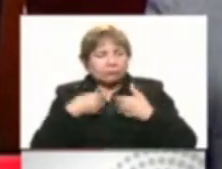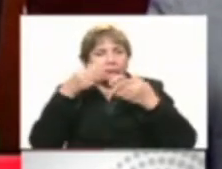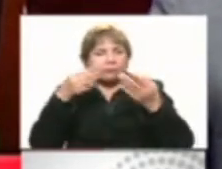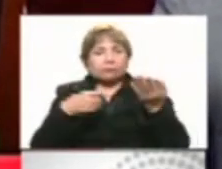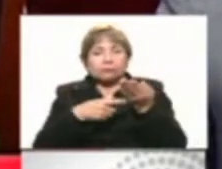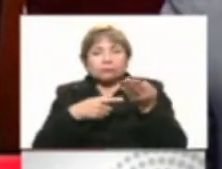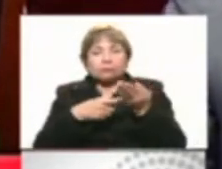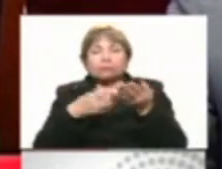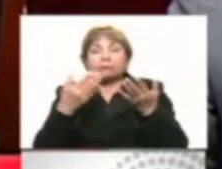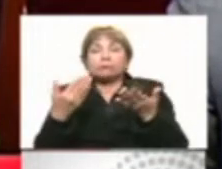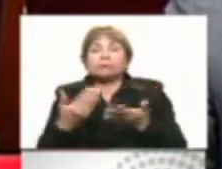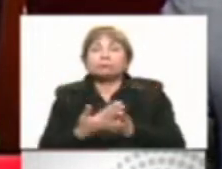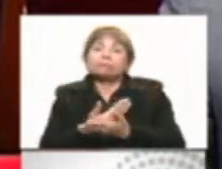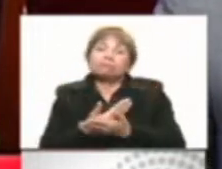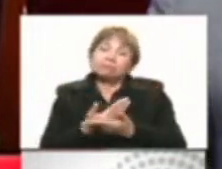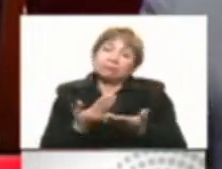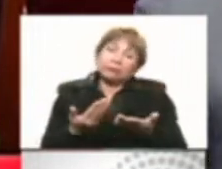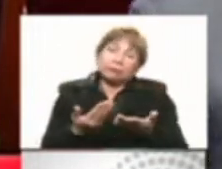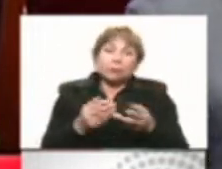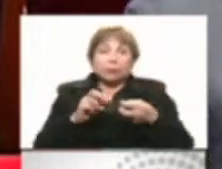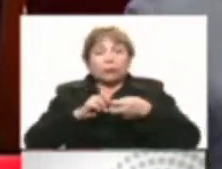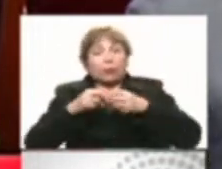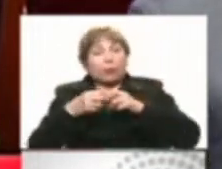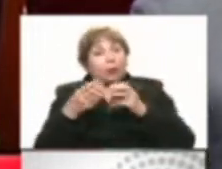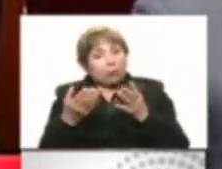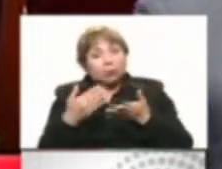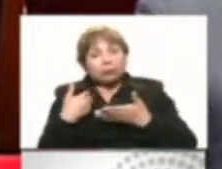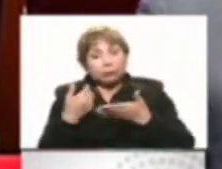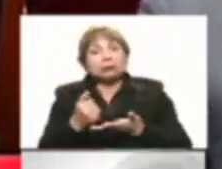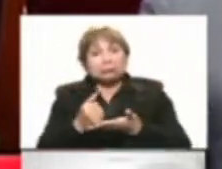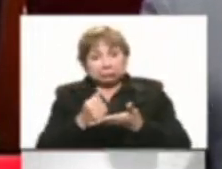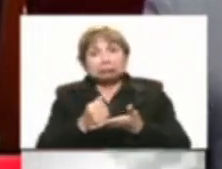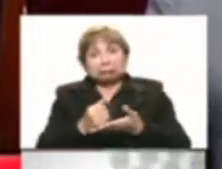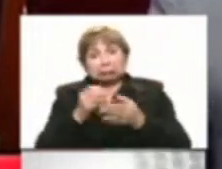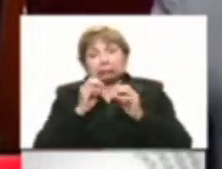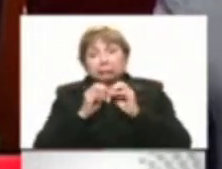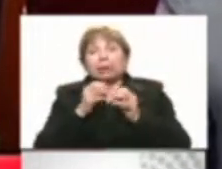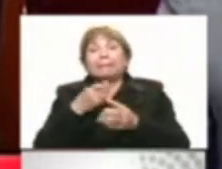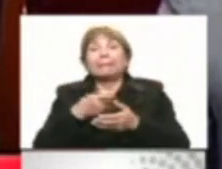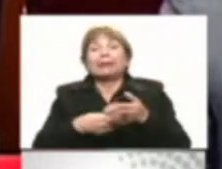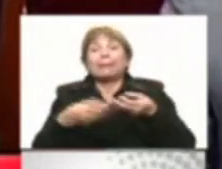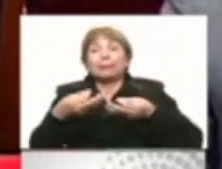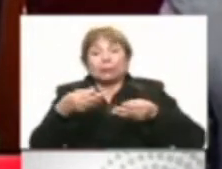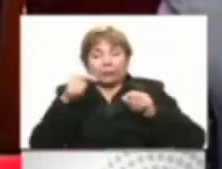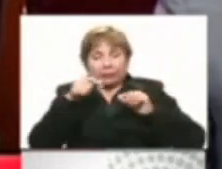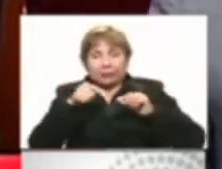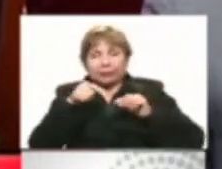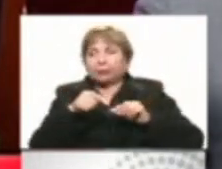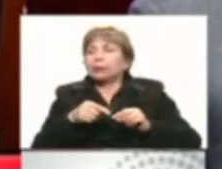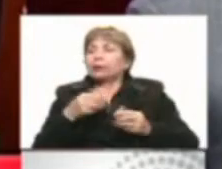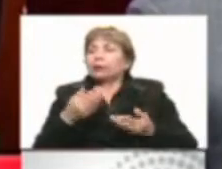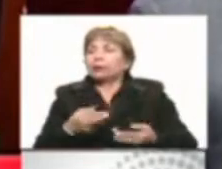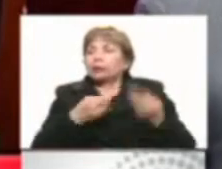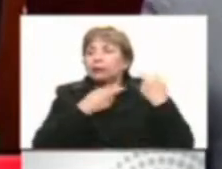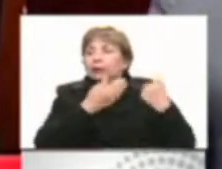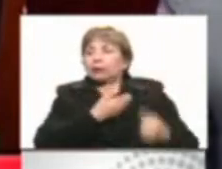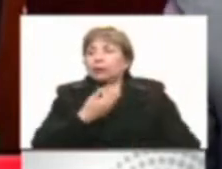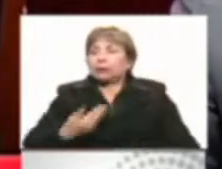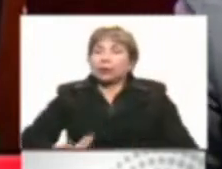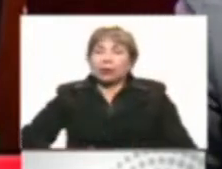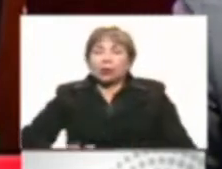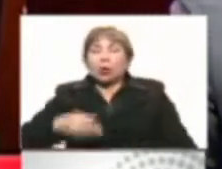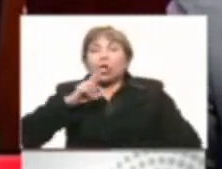técnico actualizado. Entonces hay un problema que nosotros podemos ayudar a resolver, pero el presupuesto está ahí y es una función del gobierno